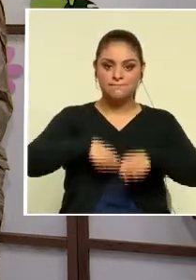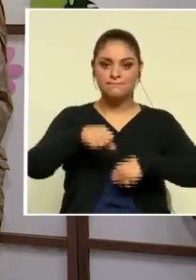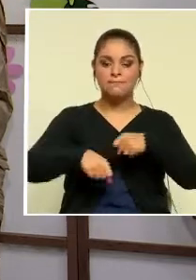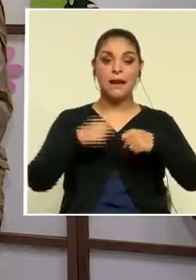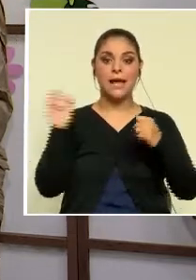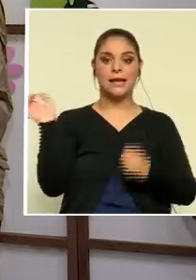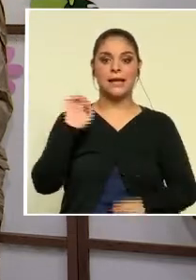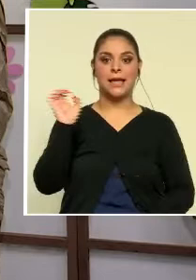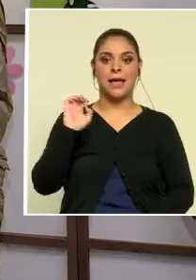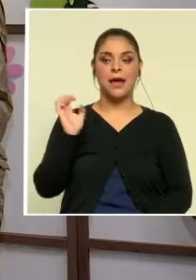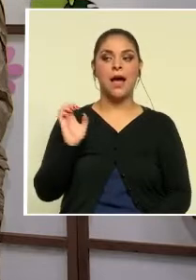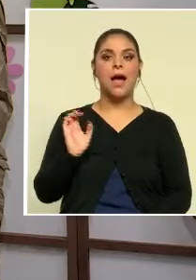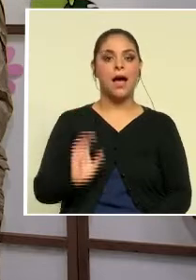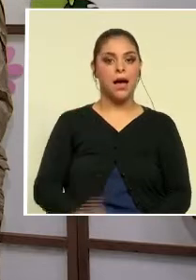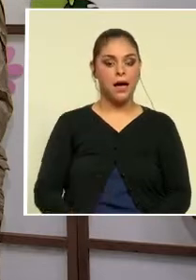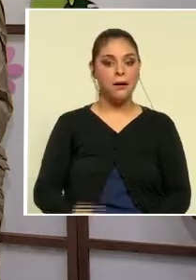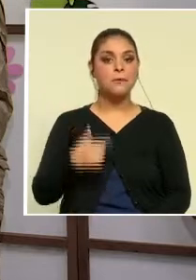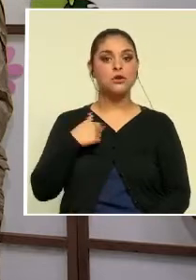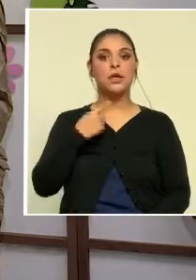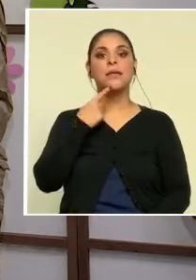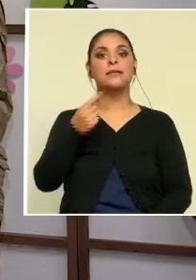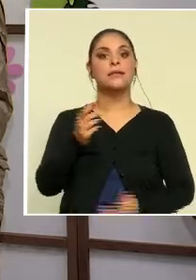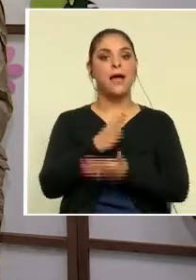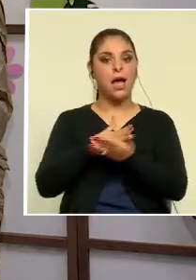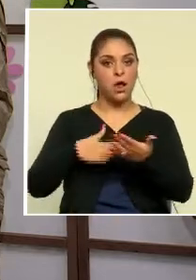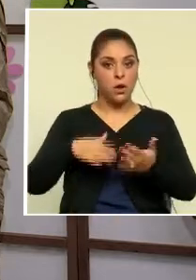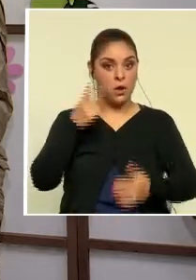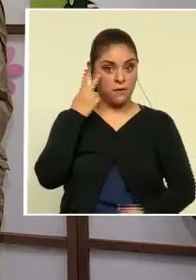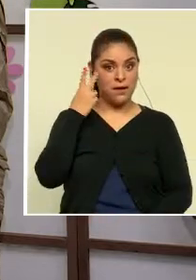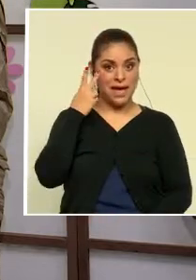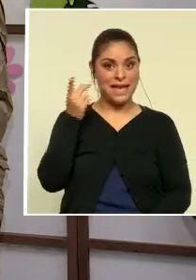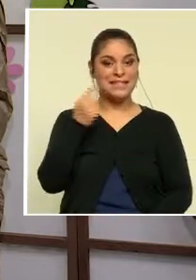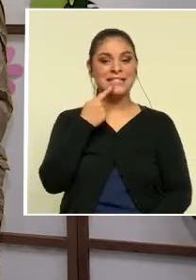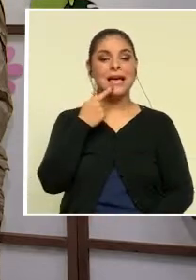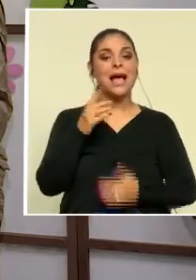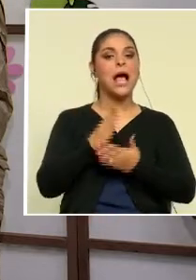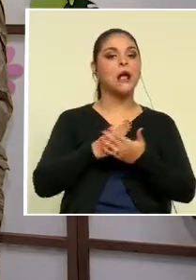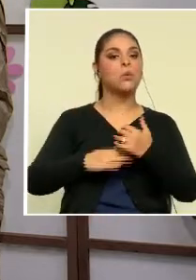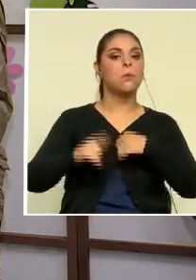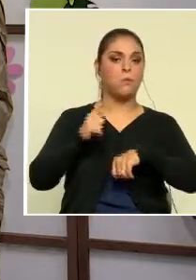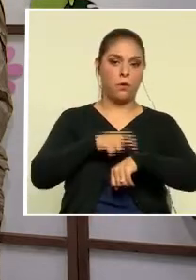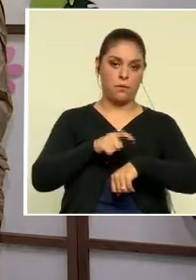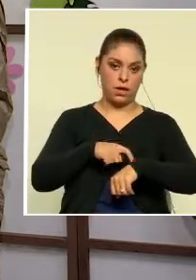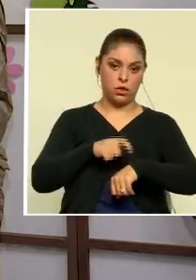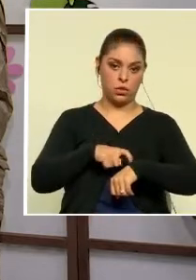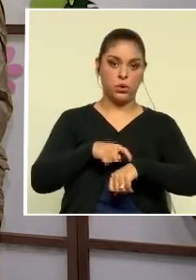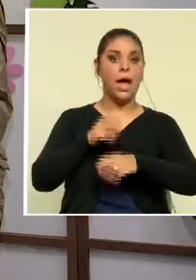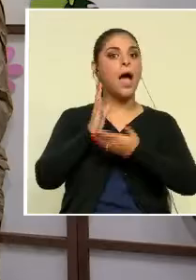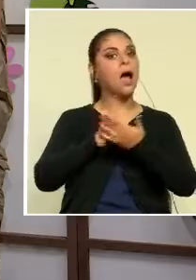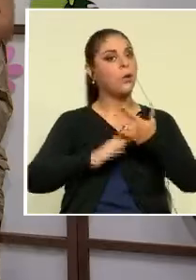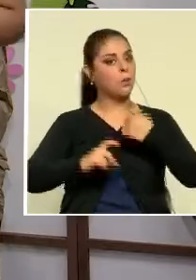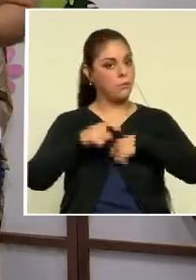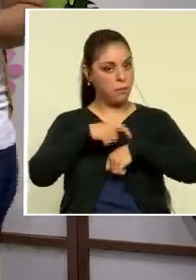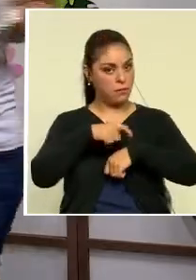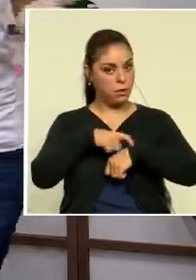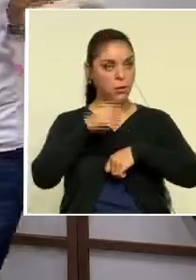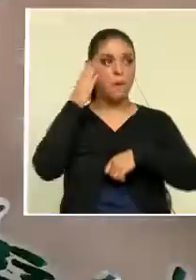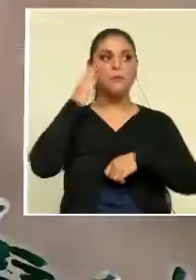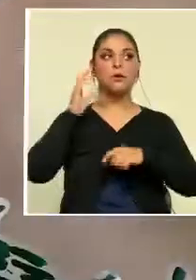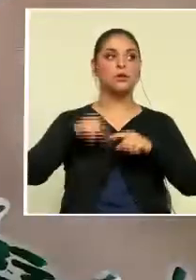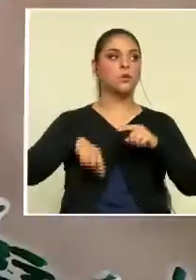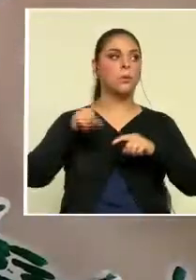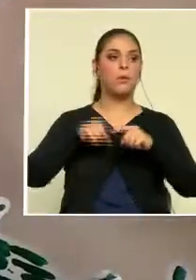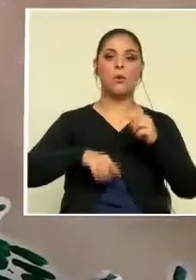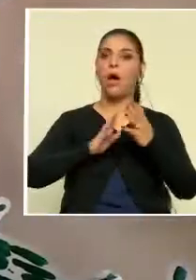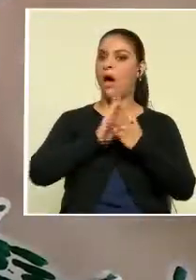ah pero yo lo decido una cosa vea que la niña le está diciendo que en cierto momento porque no podemos abusar ahora no es que decimos ay